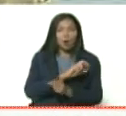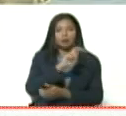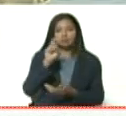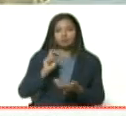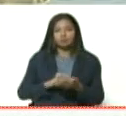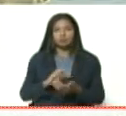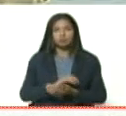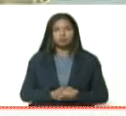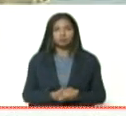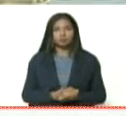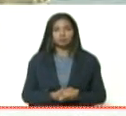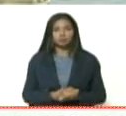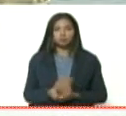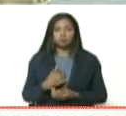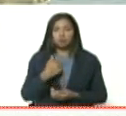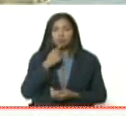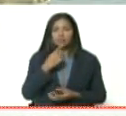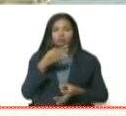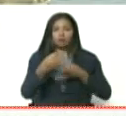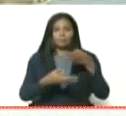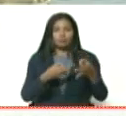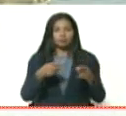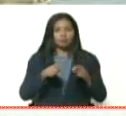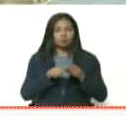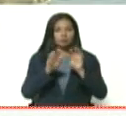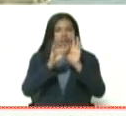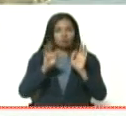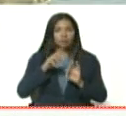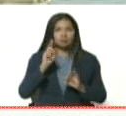nacional. Y yo les digo,